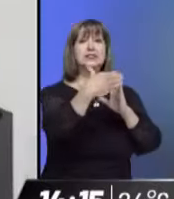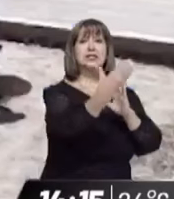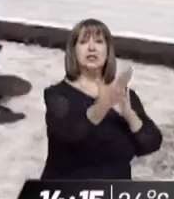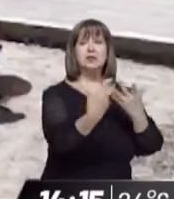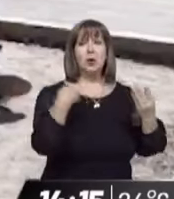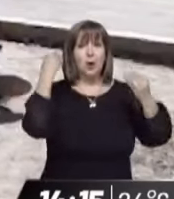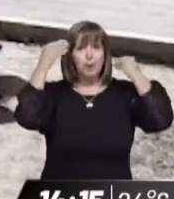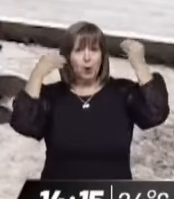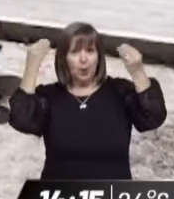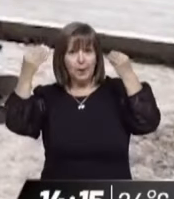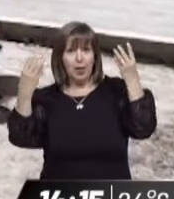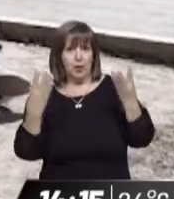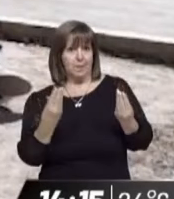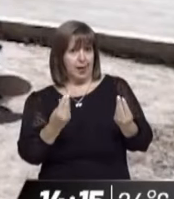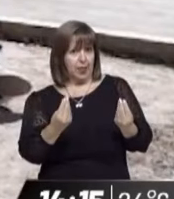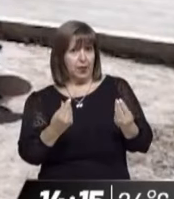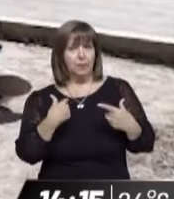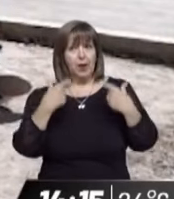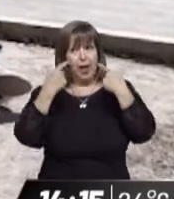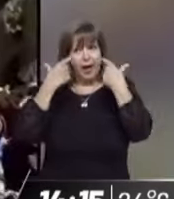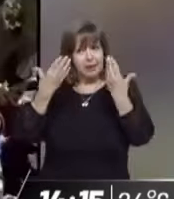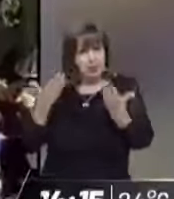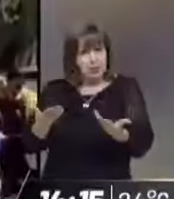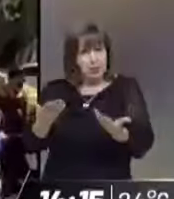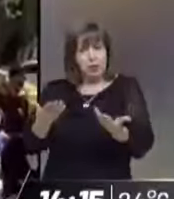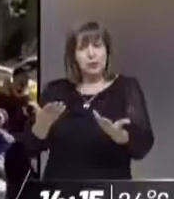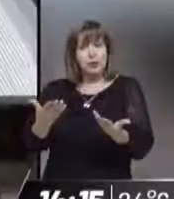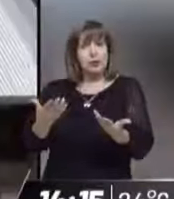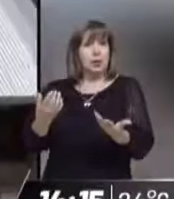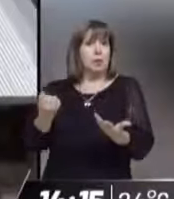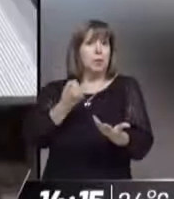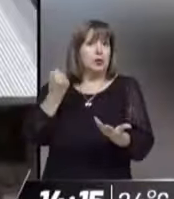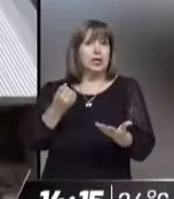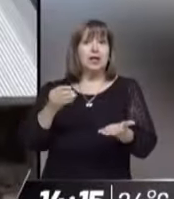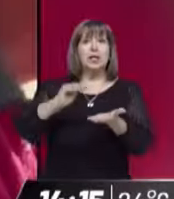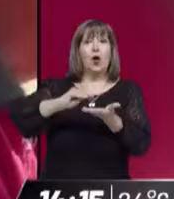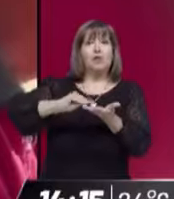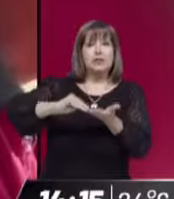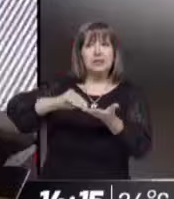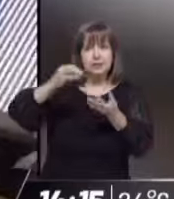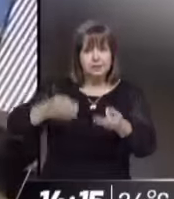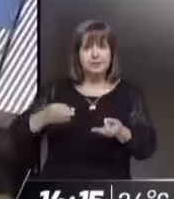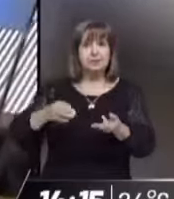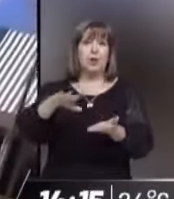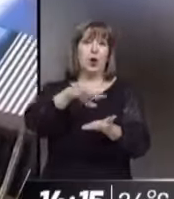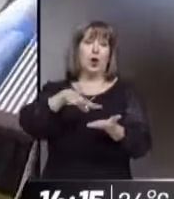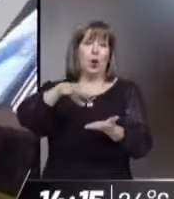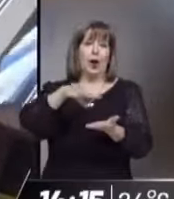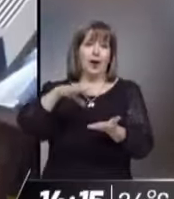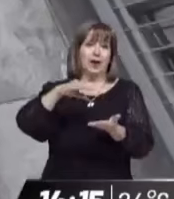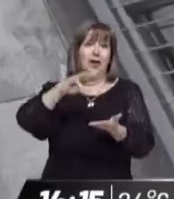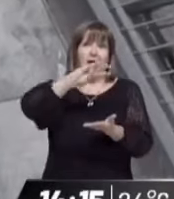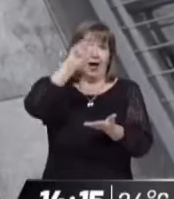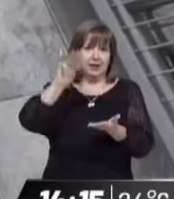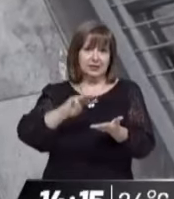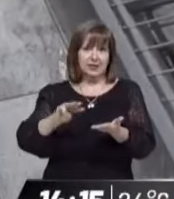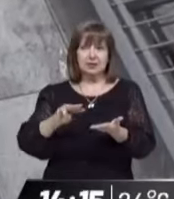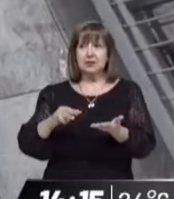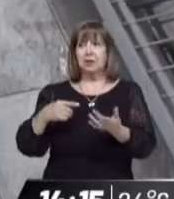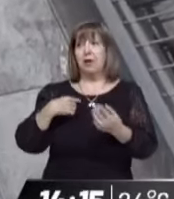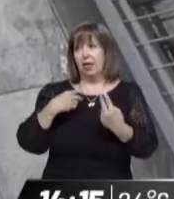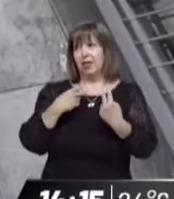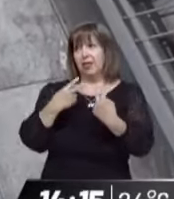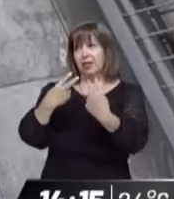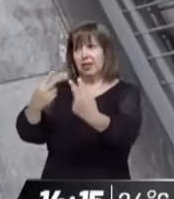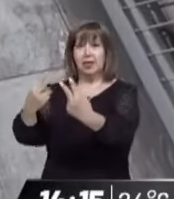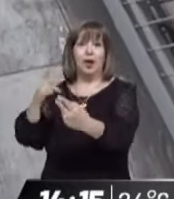la preocupación la atención importante tener una oficina allá eh Y no directamente tener que venir al